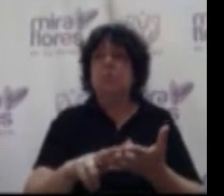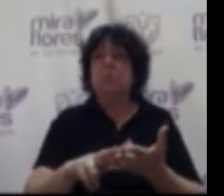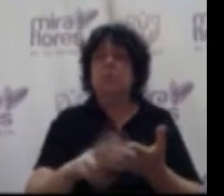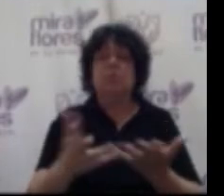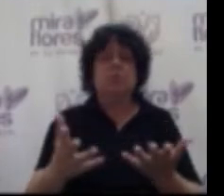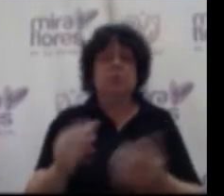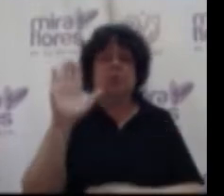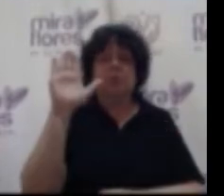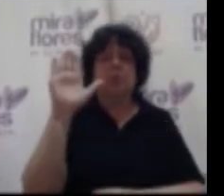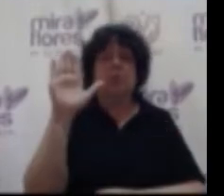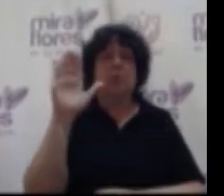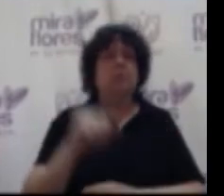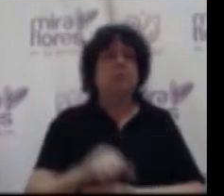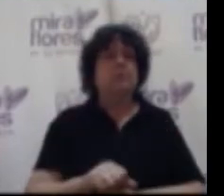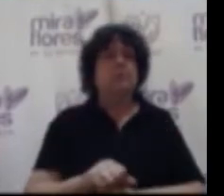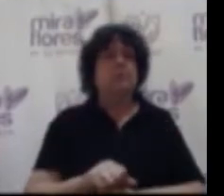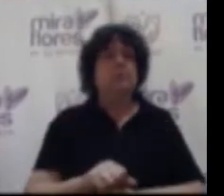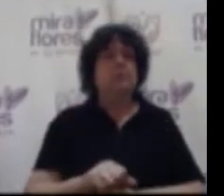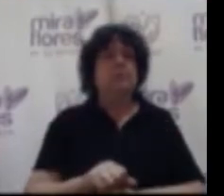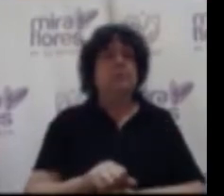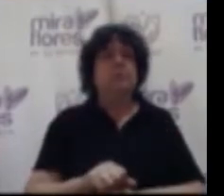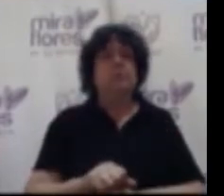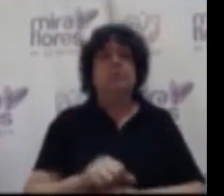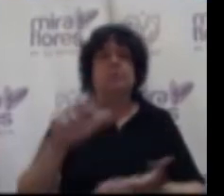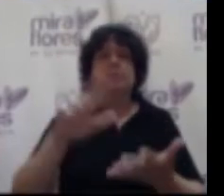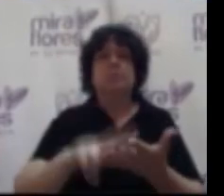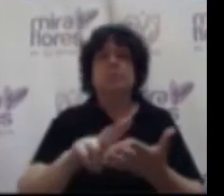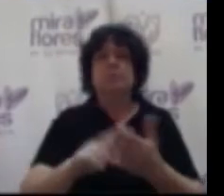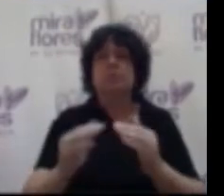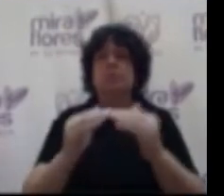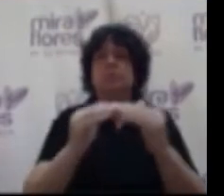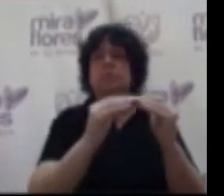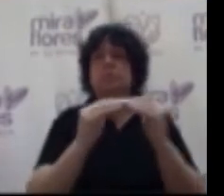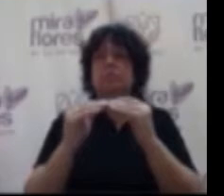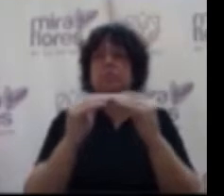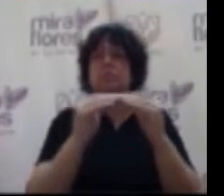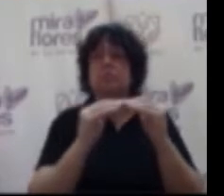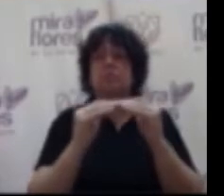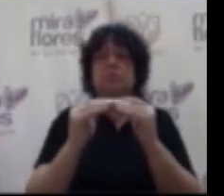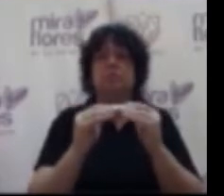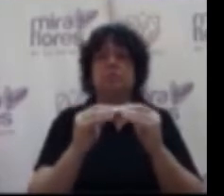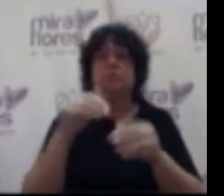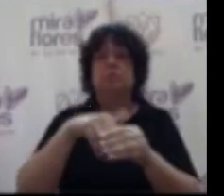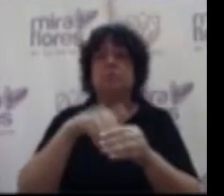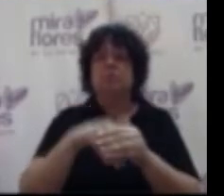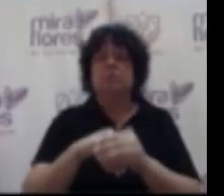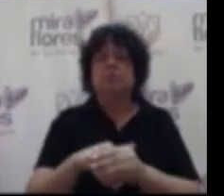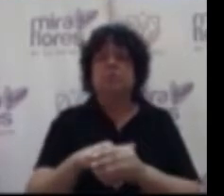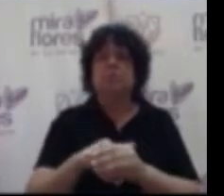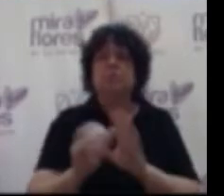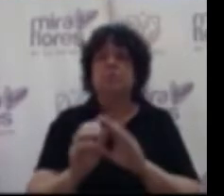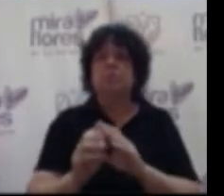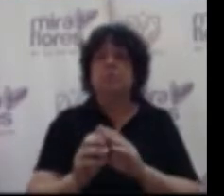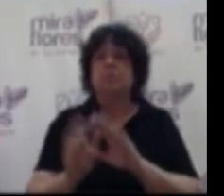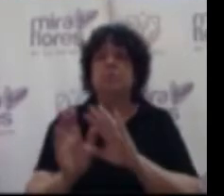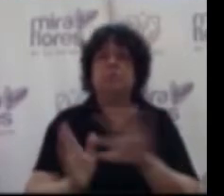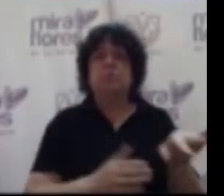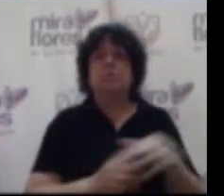expresar los señales de conformidad se aprueba también por unanimidad de votos muchas gracias vamos al siguiente punto por favor